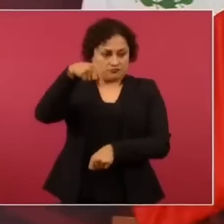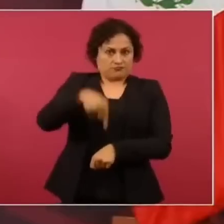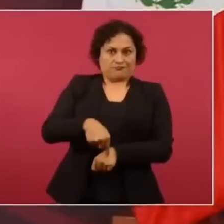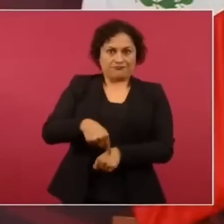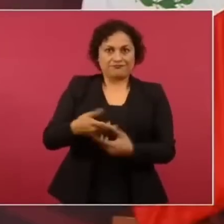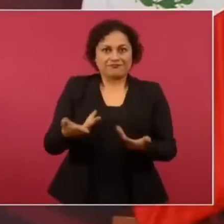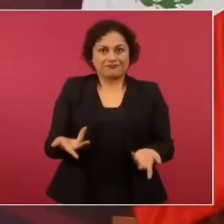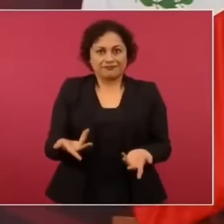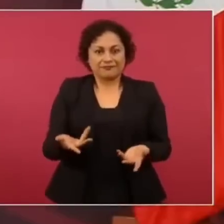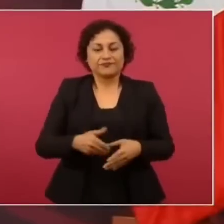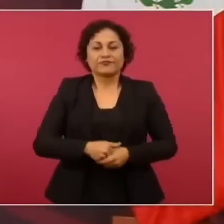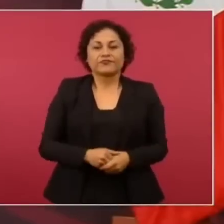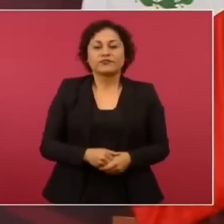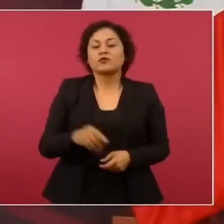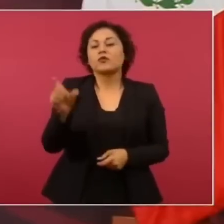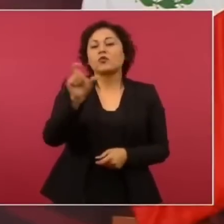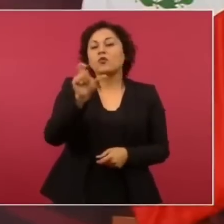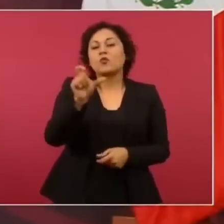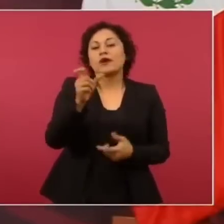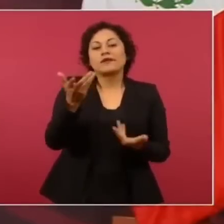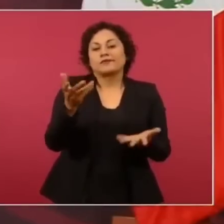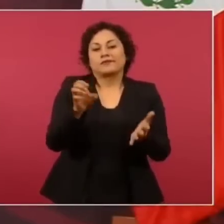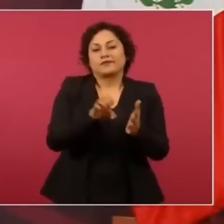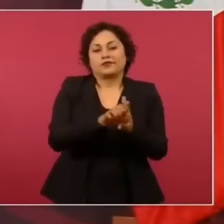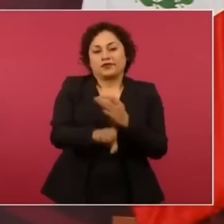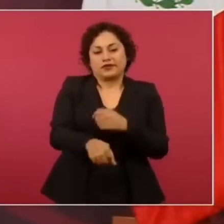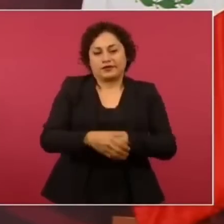Cuando me informa, hablo del